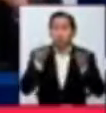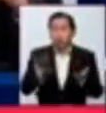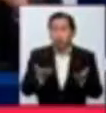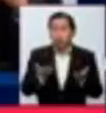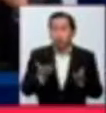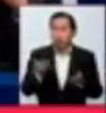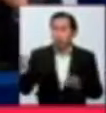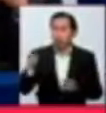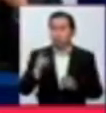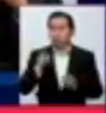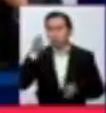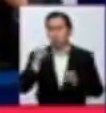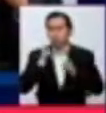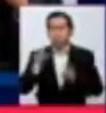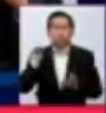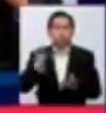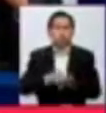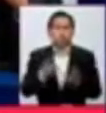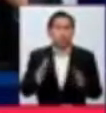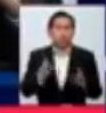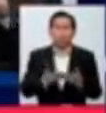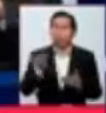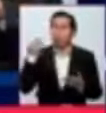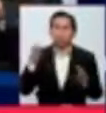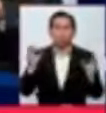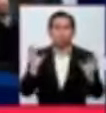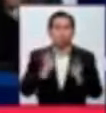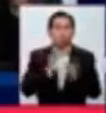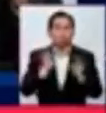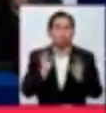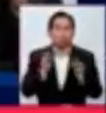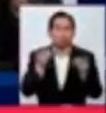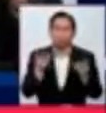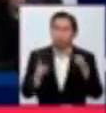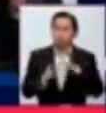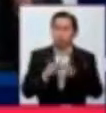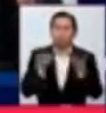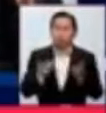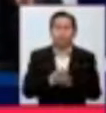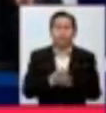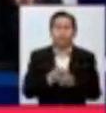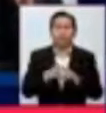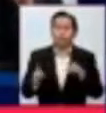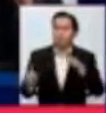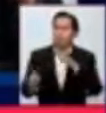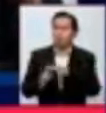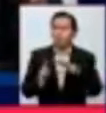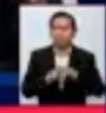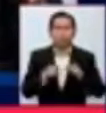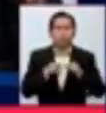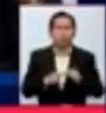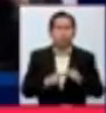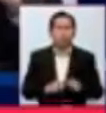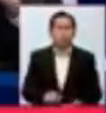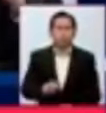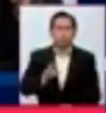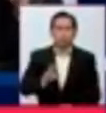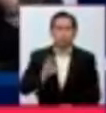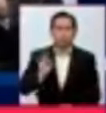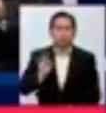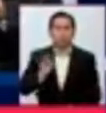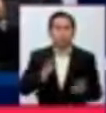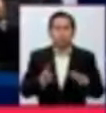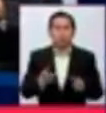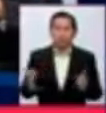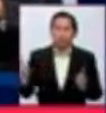las sentencias por feminicidio, antes no había esa figura, pero se siguen presentando casos, 39 por lo menos hasta